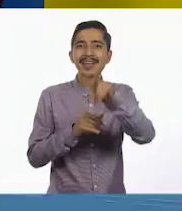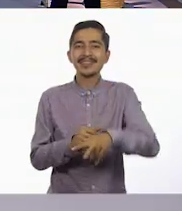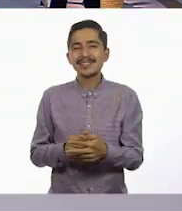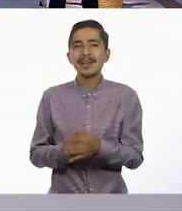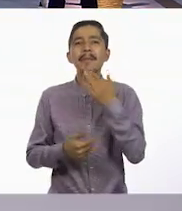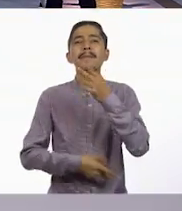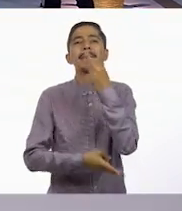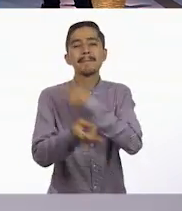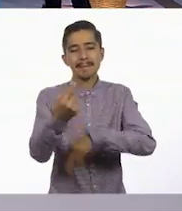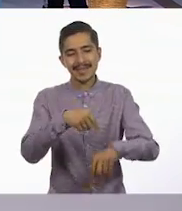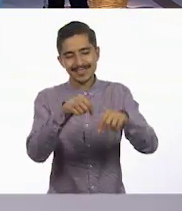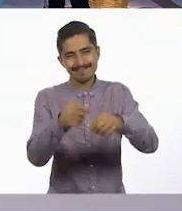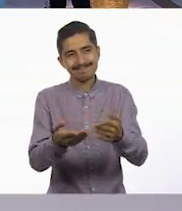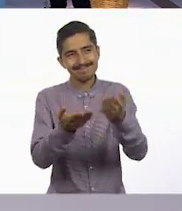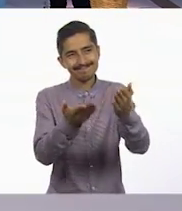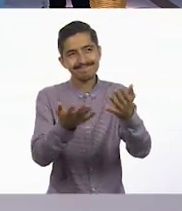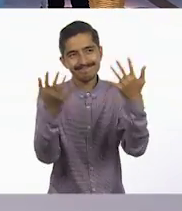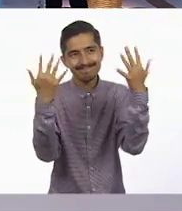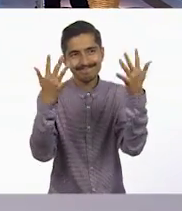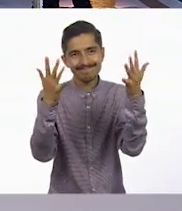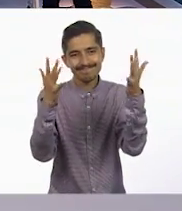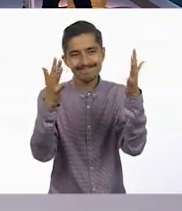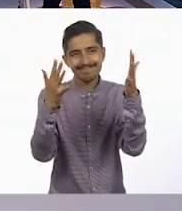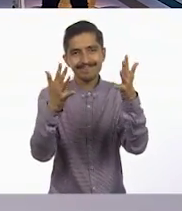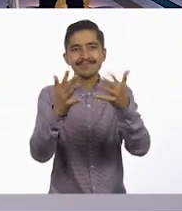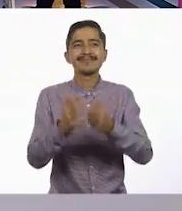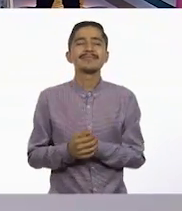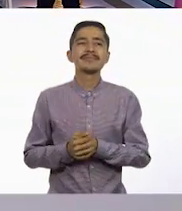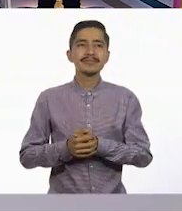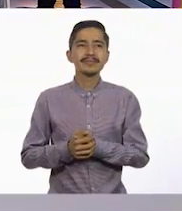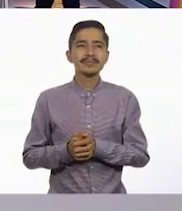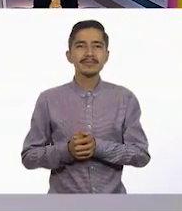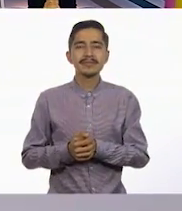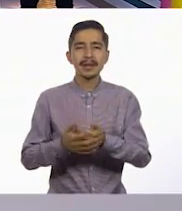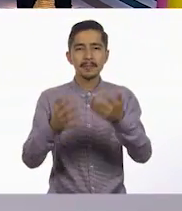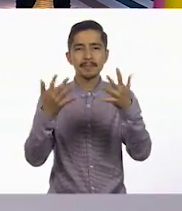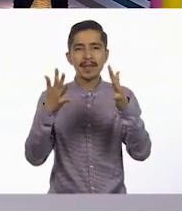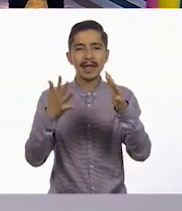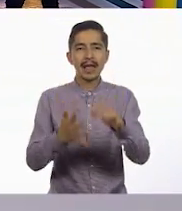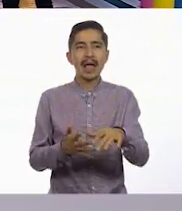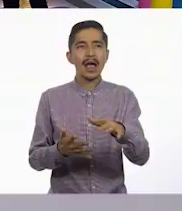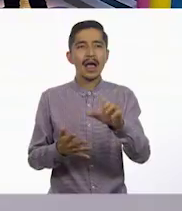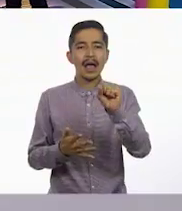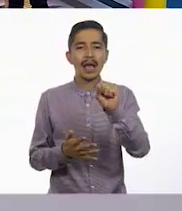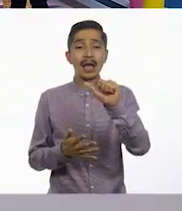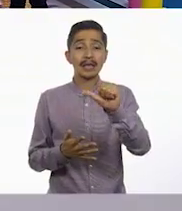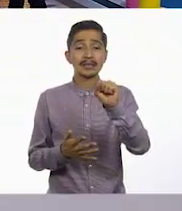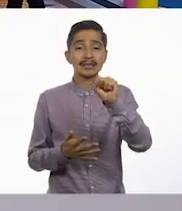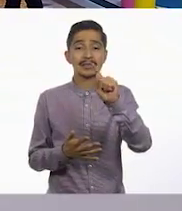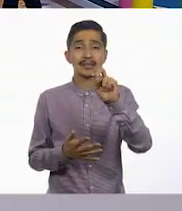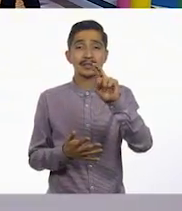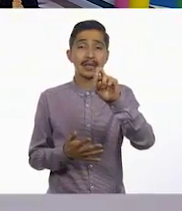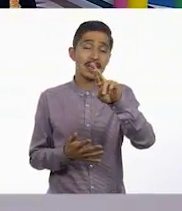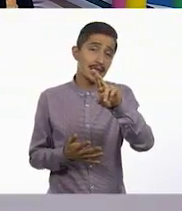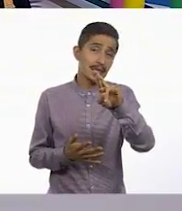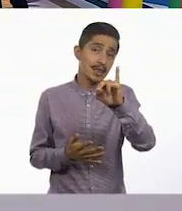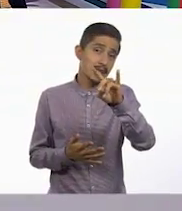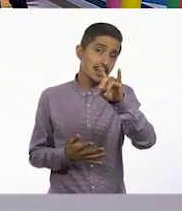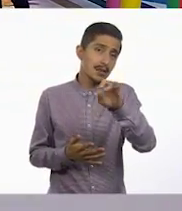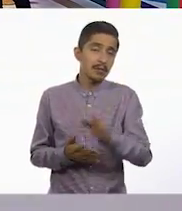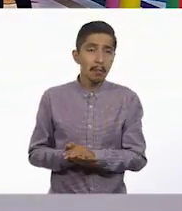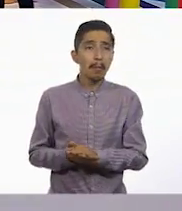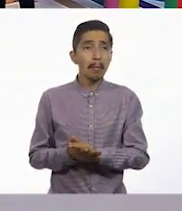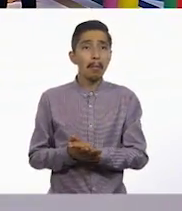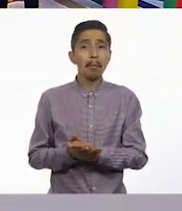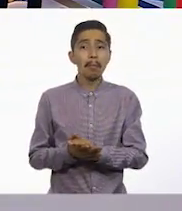la bienvenida entonces, ¡bravo! Bienvenida. Astrid. Bienvenida, Astrid Perellón. Muchas gracias. Te